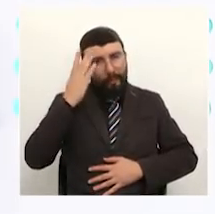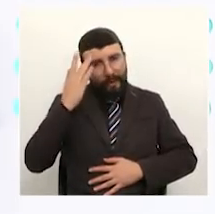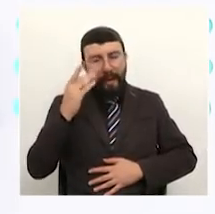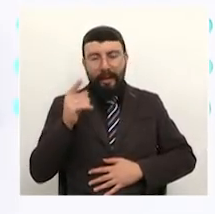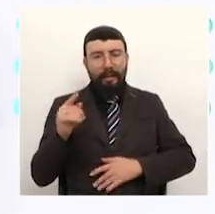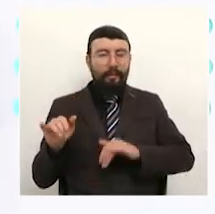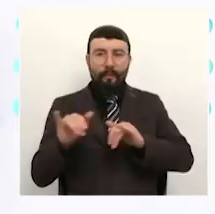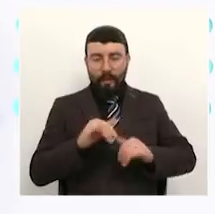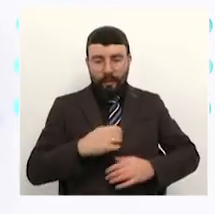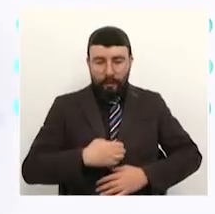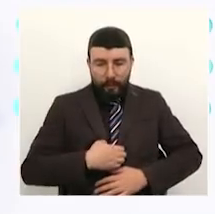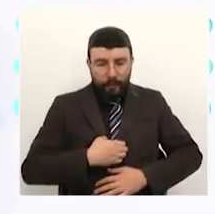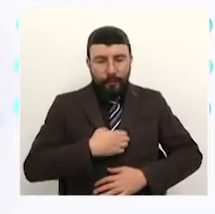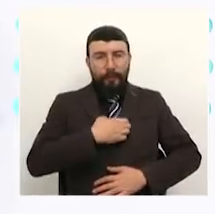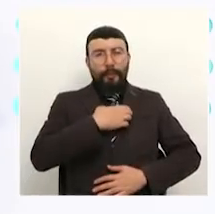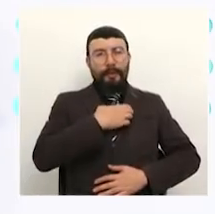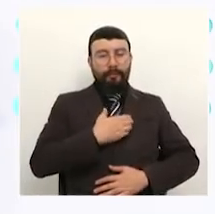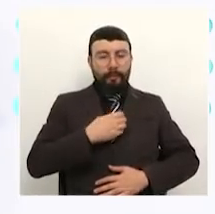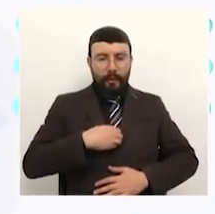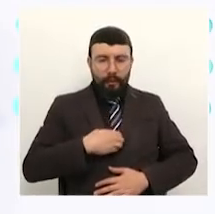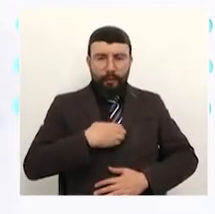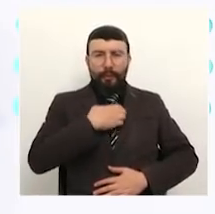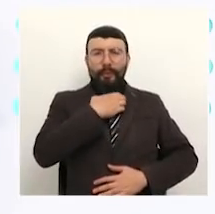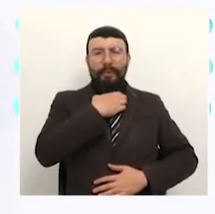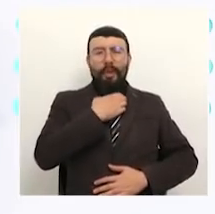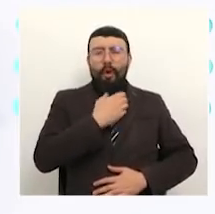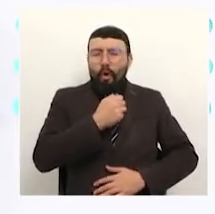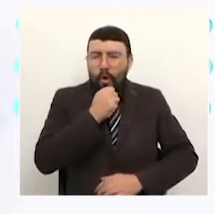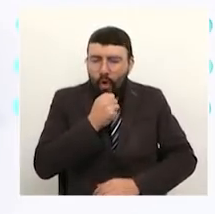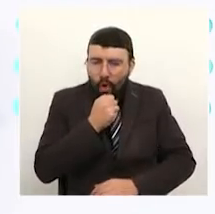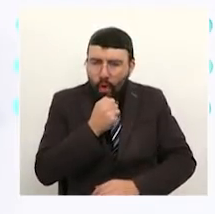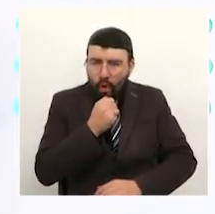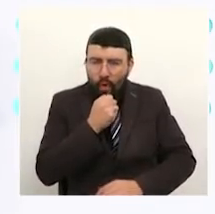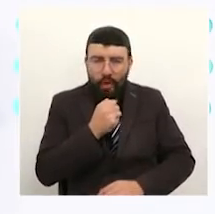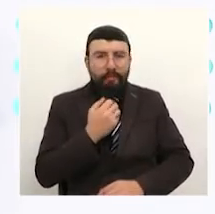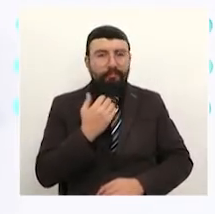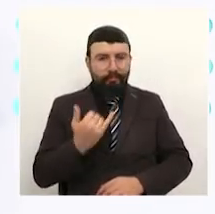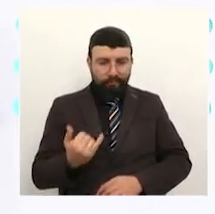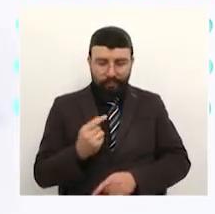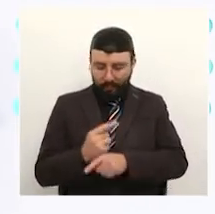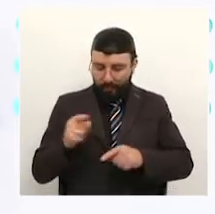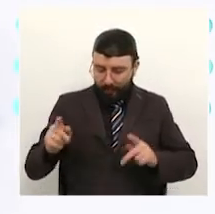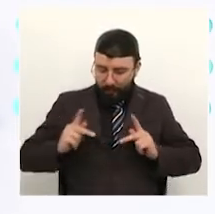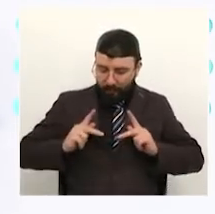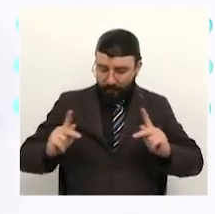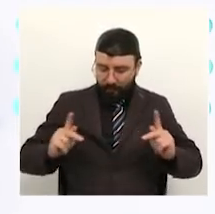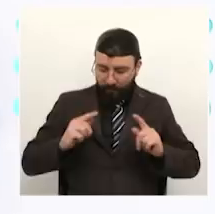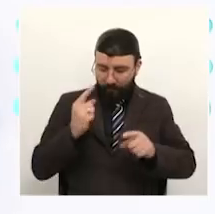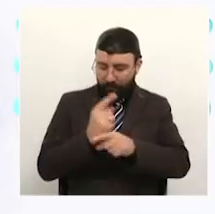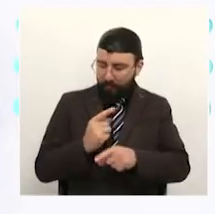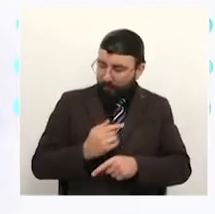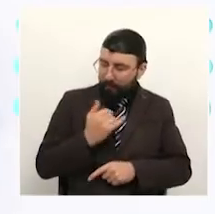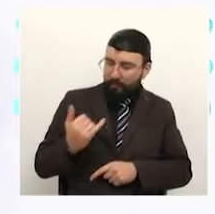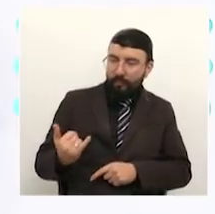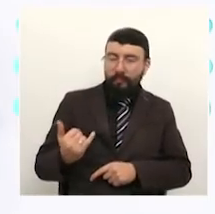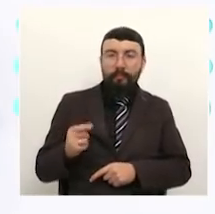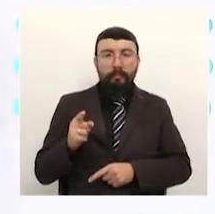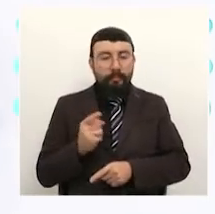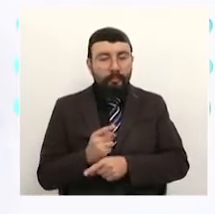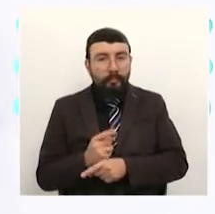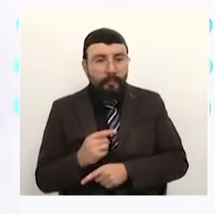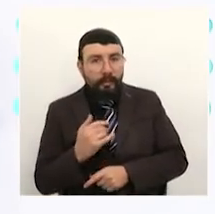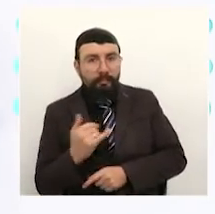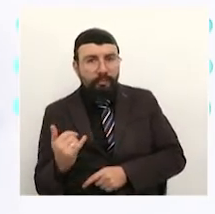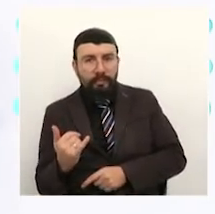con el reflujo gastroesofágico se devuelven jugos gástricos y se van hacia la vía pulmonar una vez el entra sobre la vía pulmonar